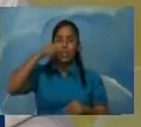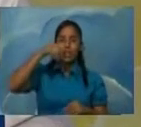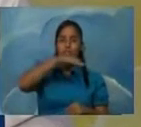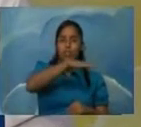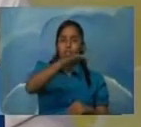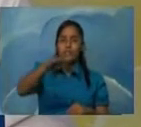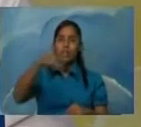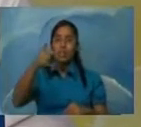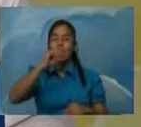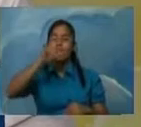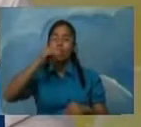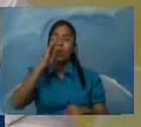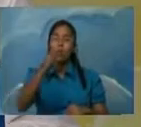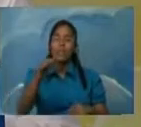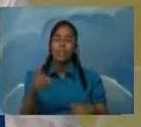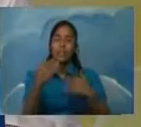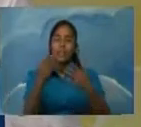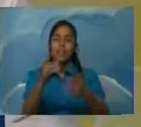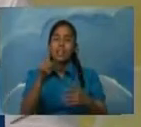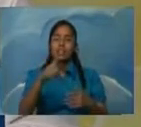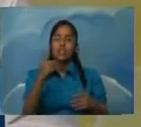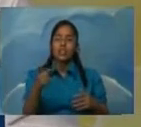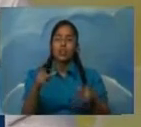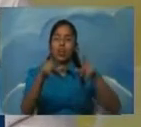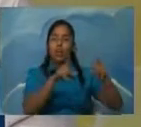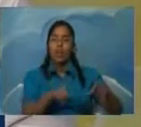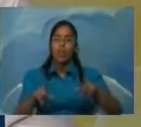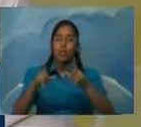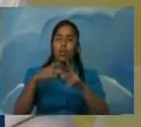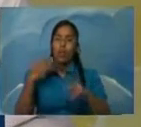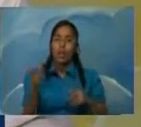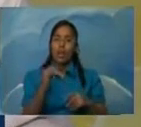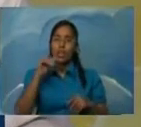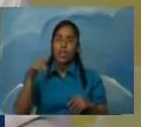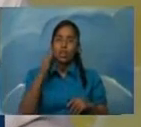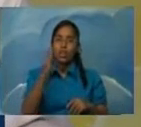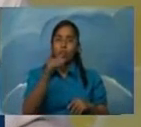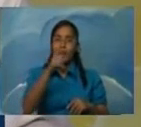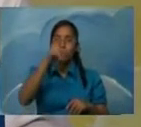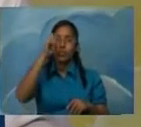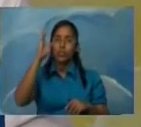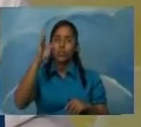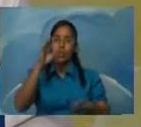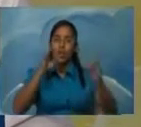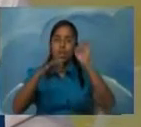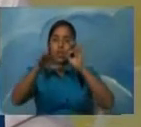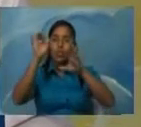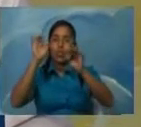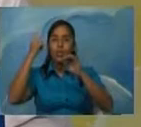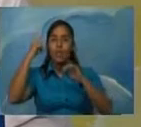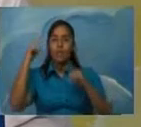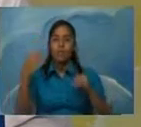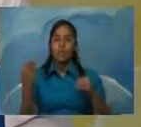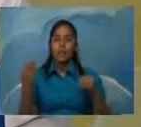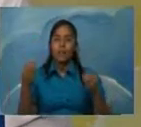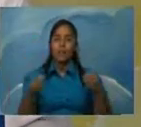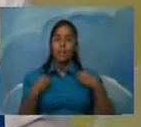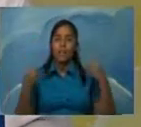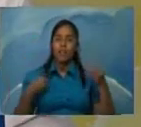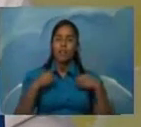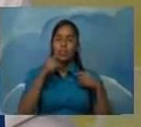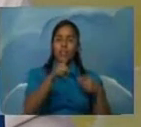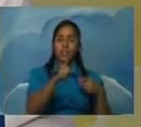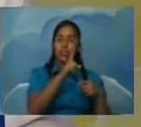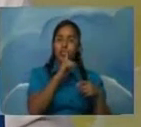tu Dios te da, sino en el lugar que Jehová tu Dios escogiere para que habite allí su